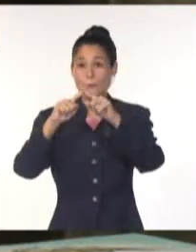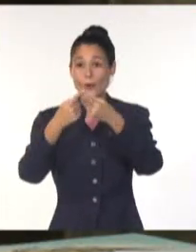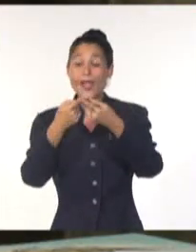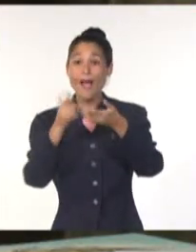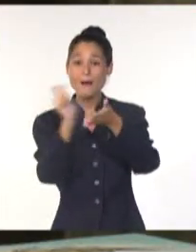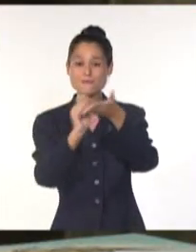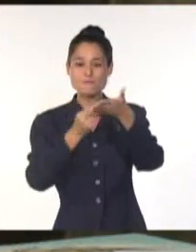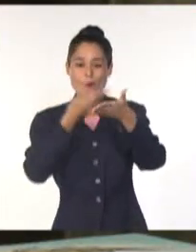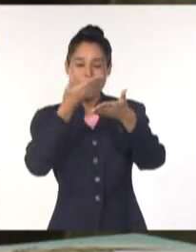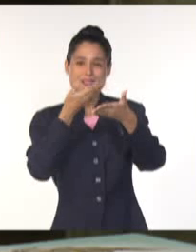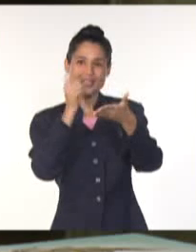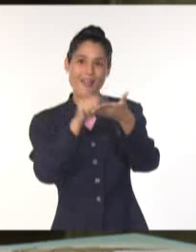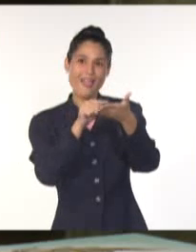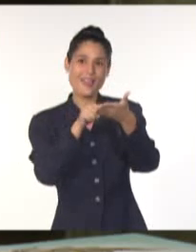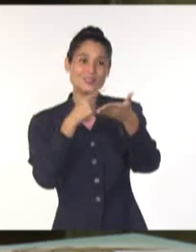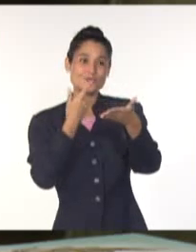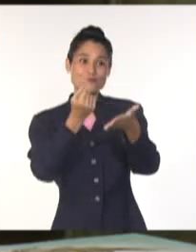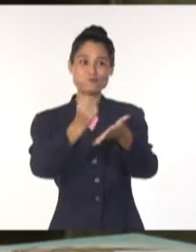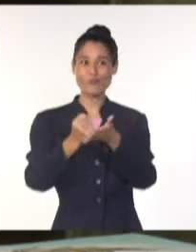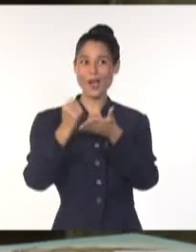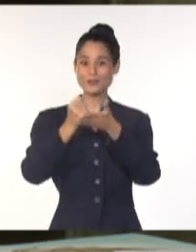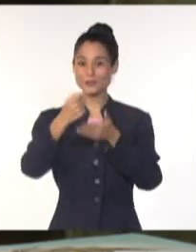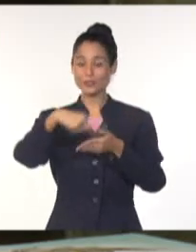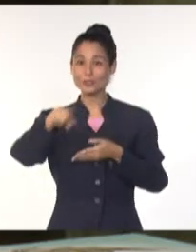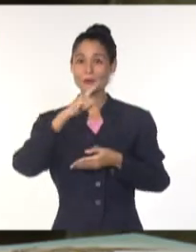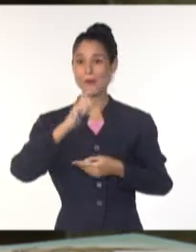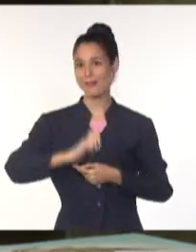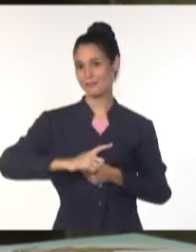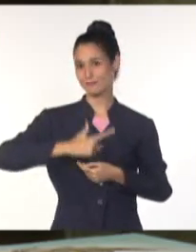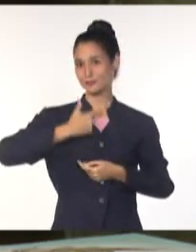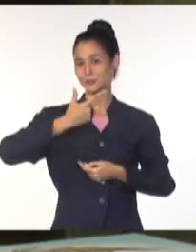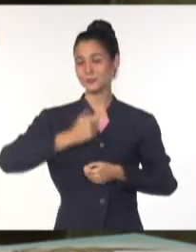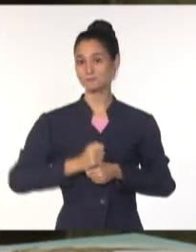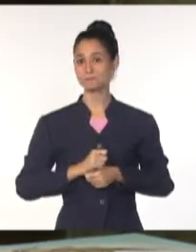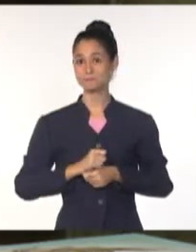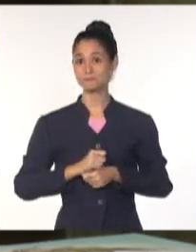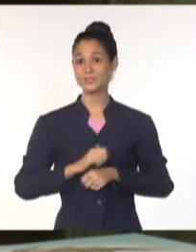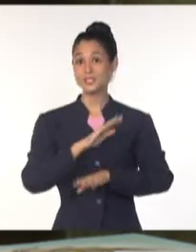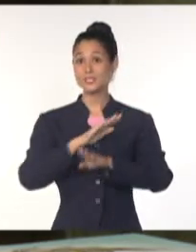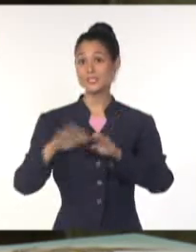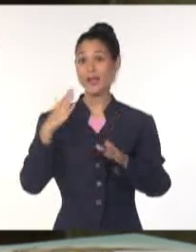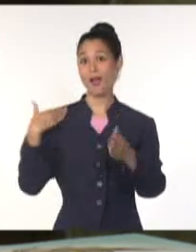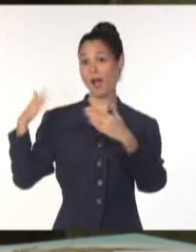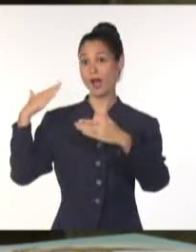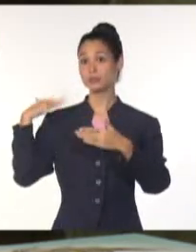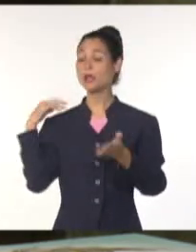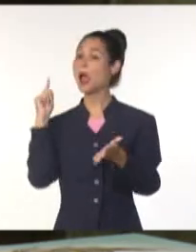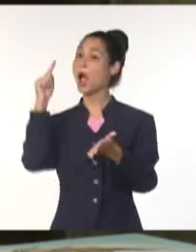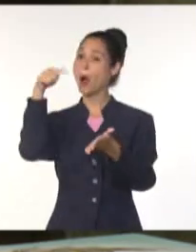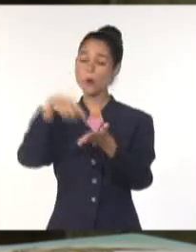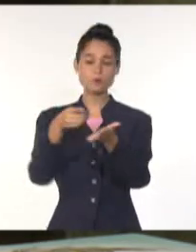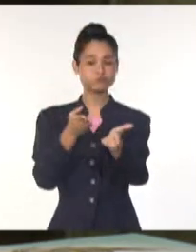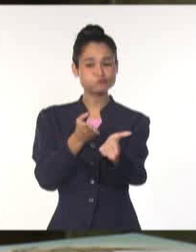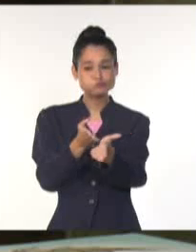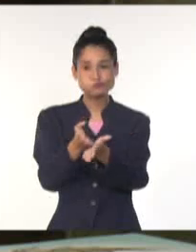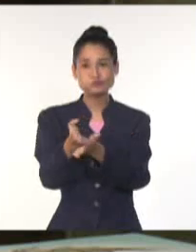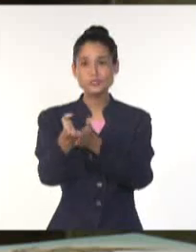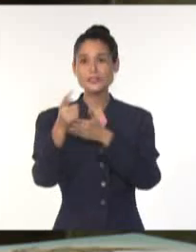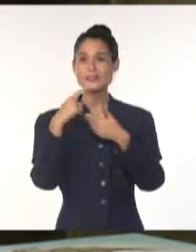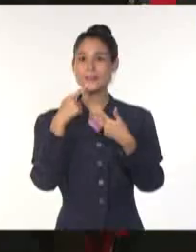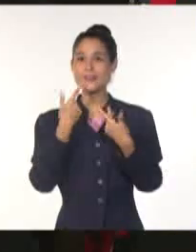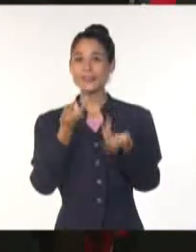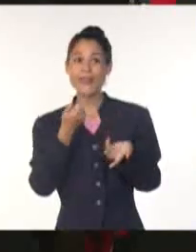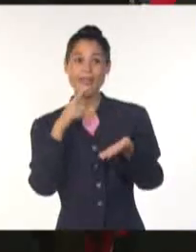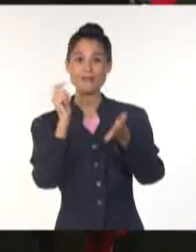y lo que he venido haciendo es, de manera natural, llevar su poesía por donde